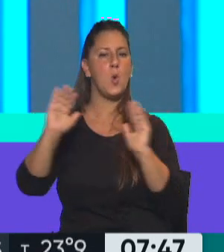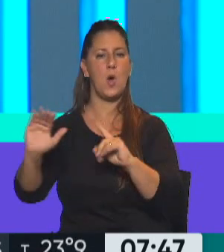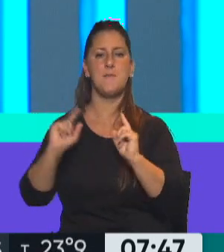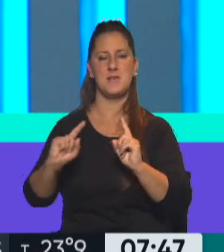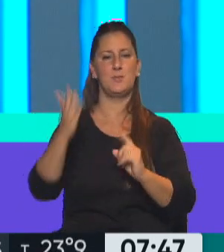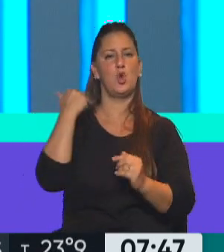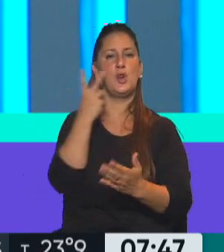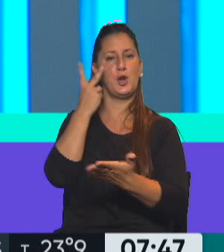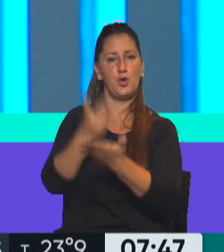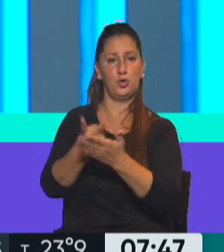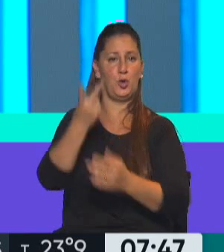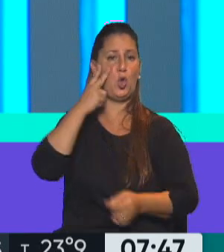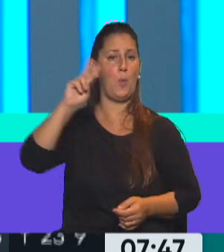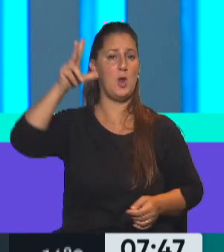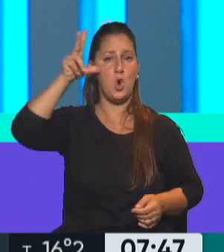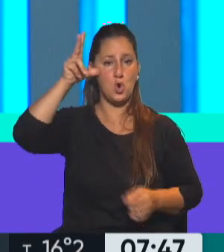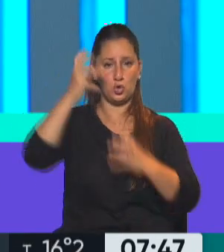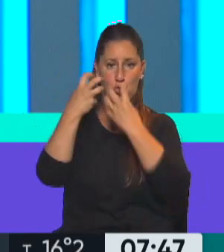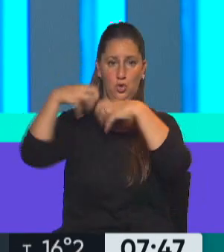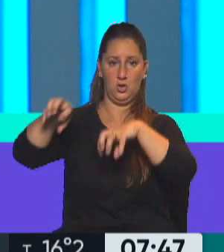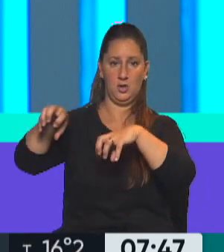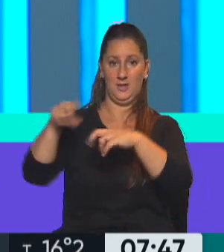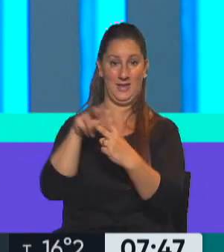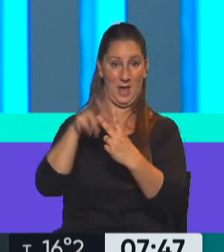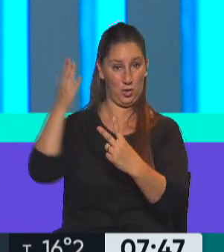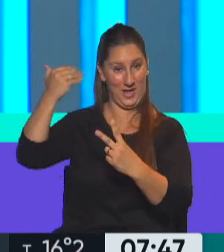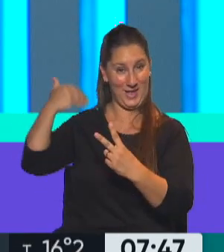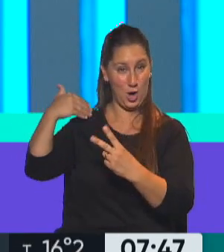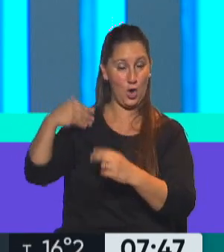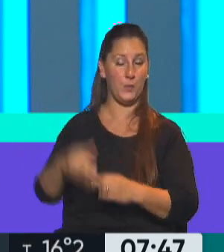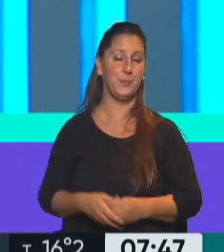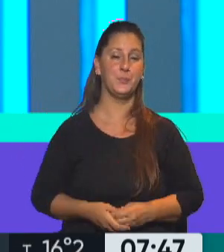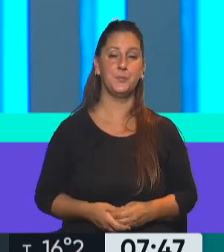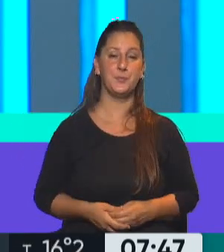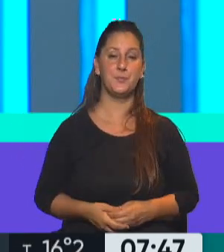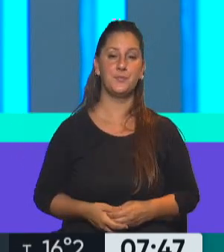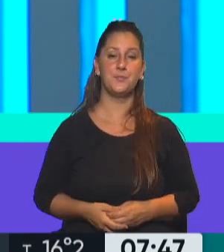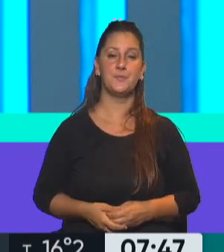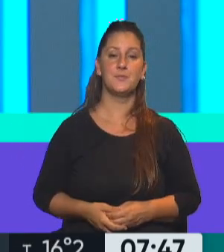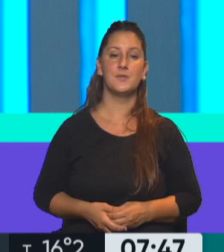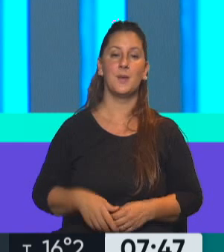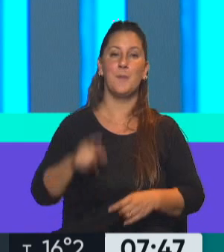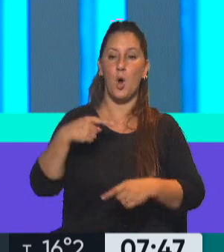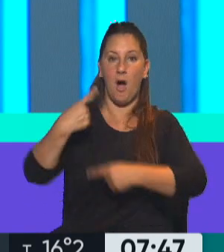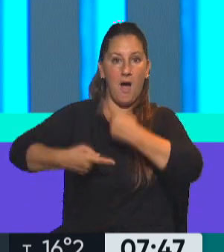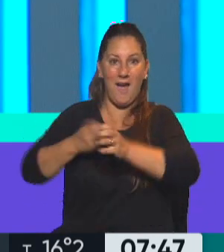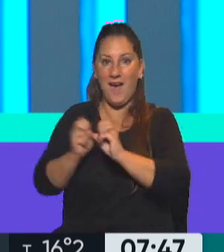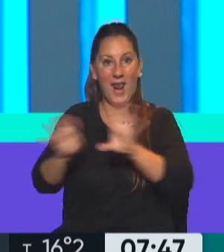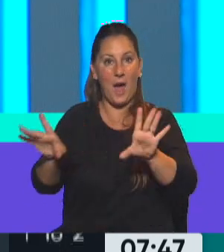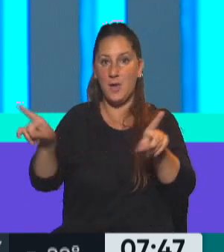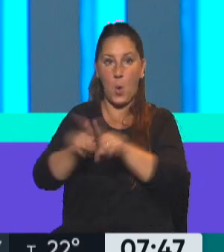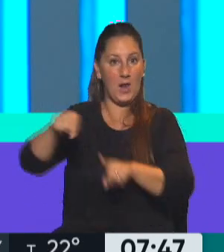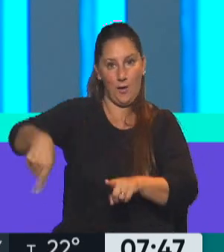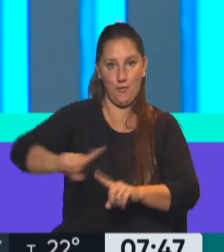como el reconocimiento en el año 2008 de las repúblicas de Abjasia y Osetia. Pero no llegó a estas consecuencias. Esto no